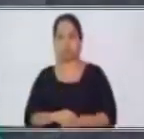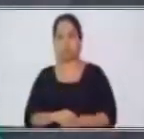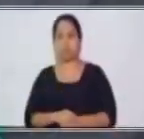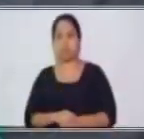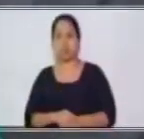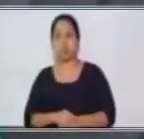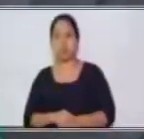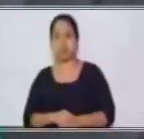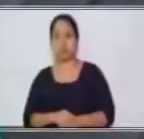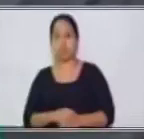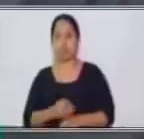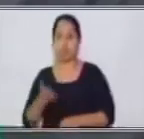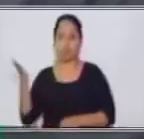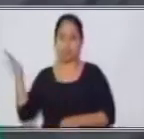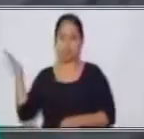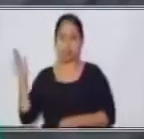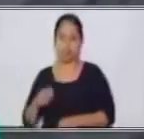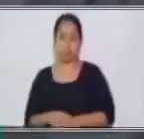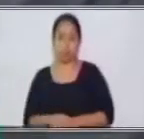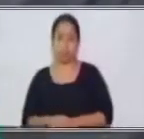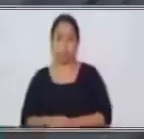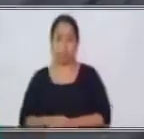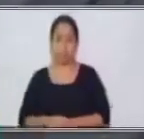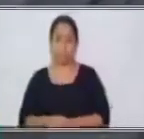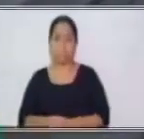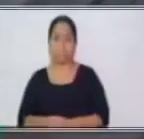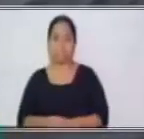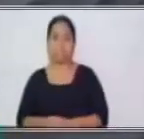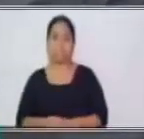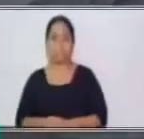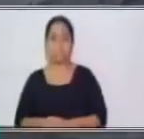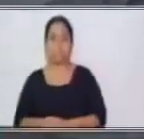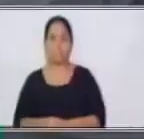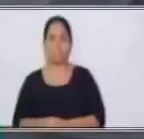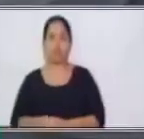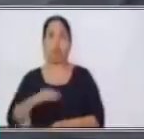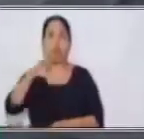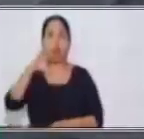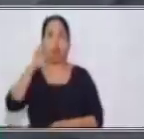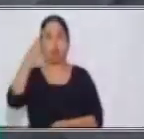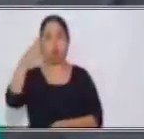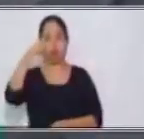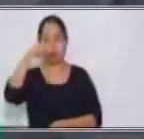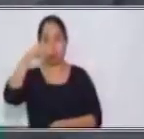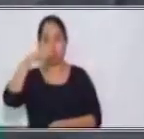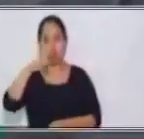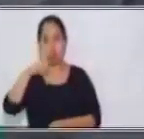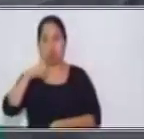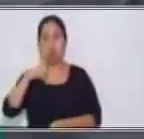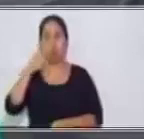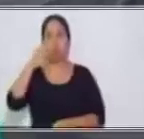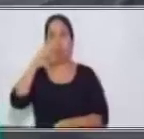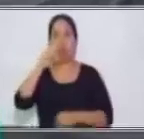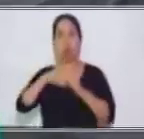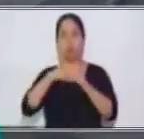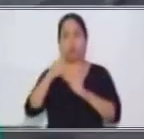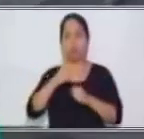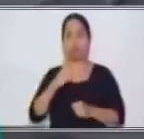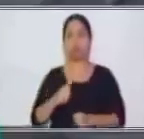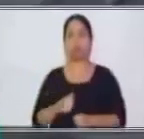lo vamos a hacer aquí para que se vaya viendo. El coseno de alfa va a ser igual